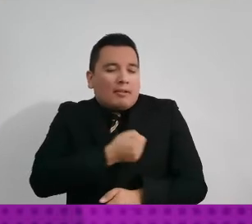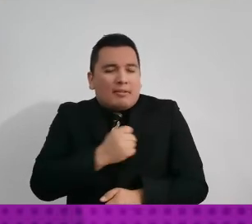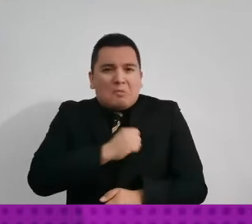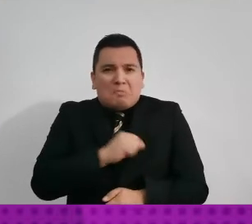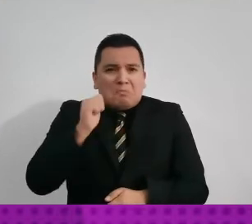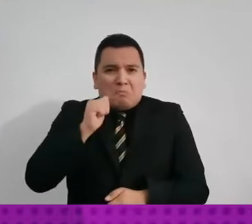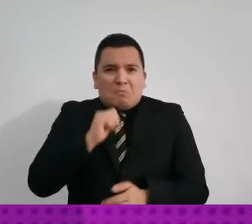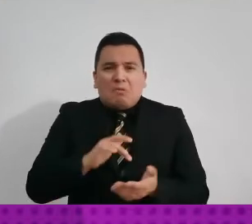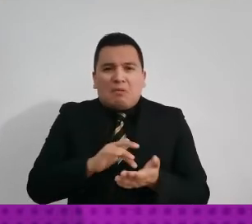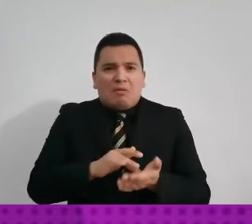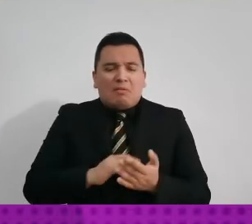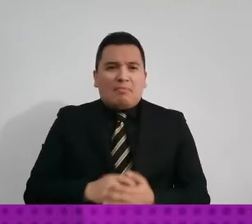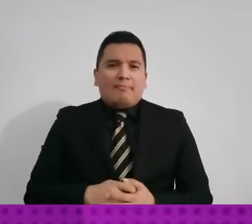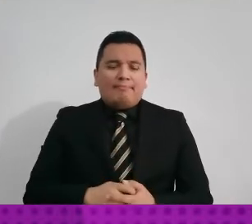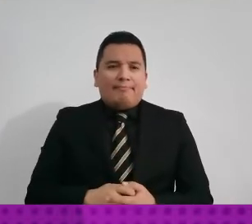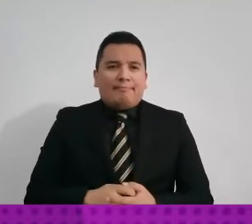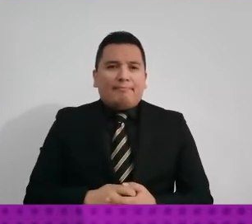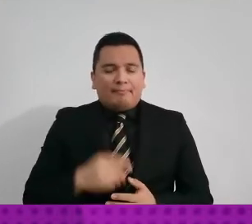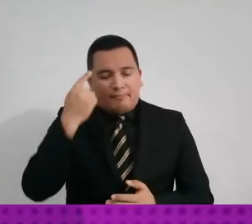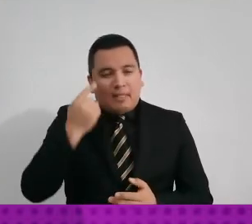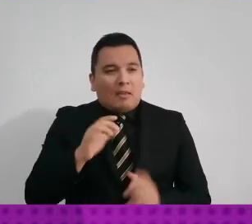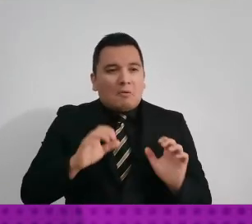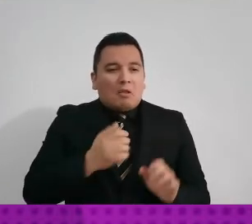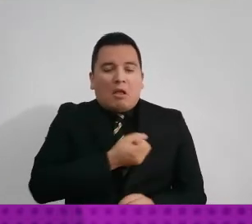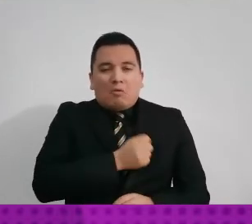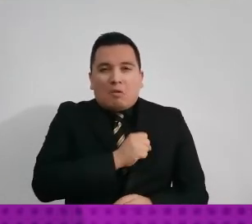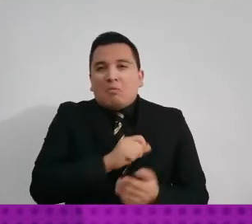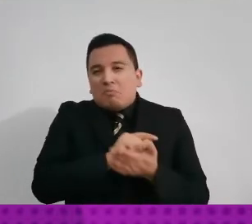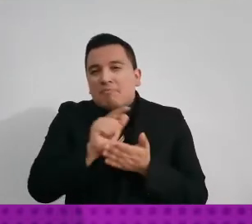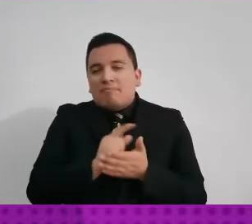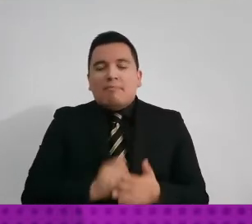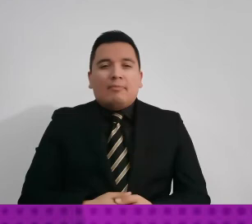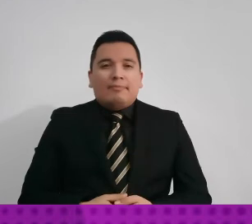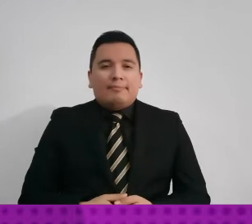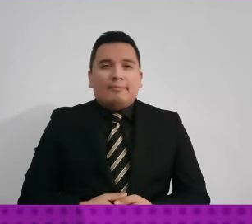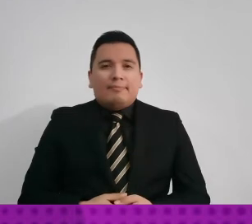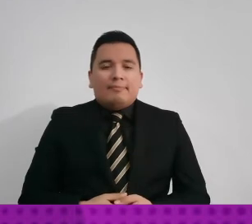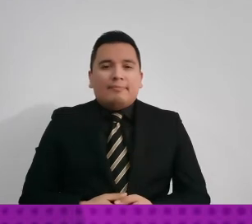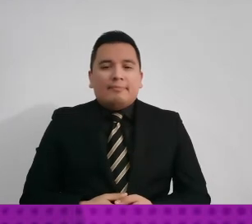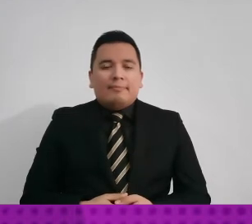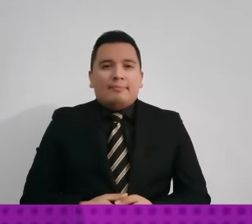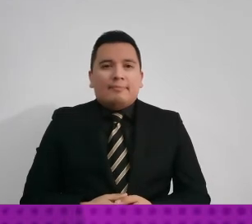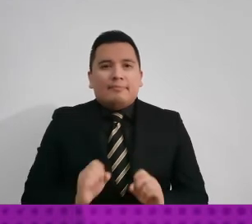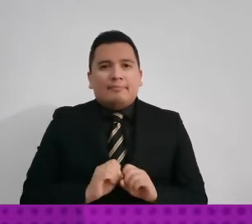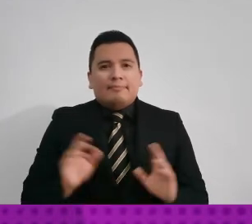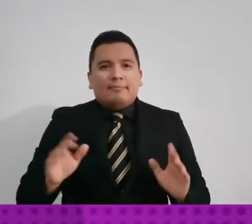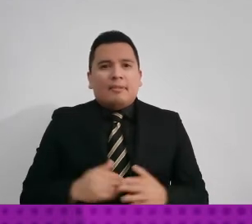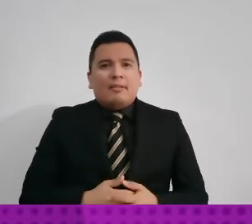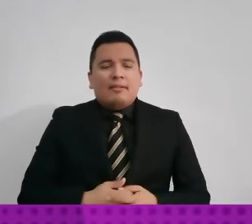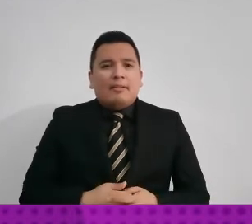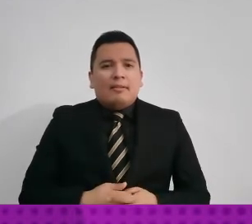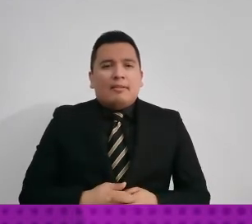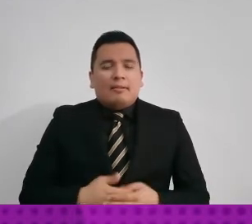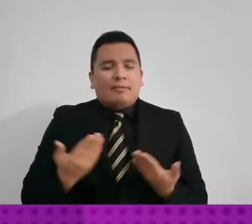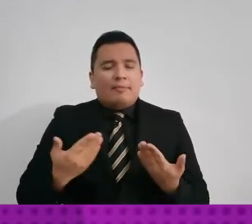todo momento nos ha acompañado en estas medidas de seguridad sanitaria que hemos enfrentado en medio de esta pandemia.